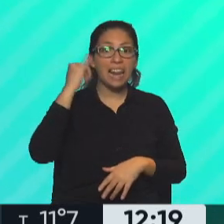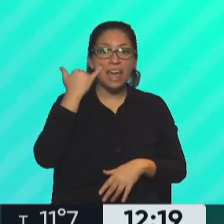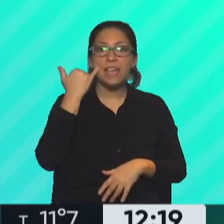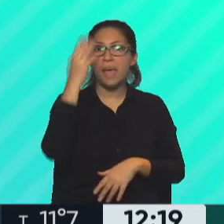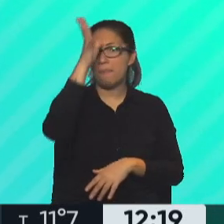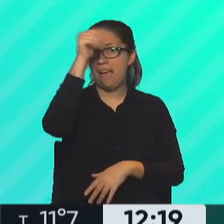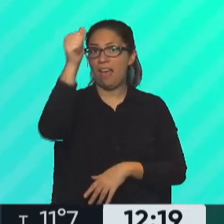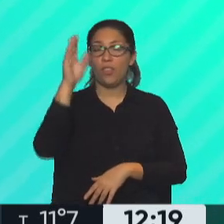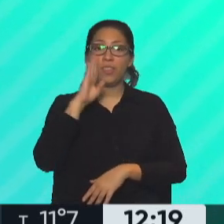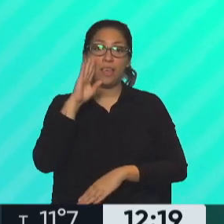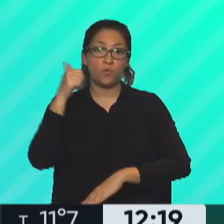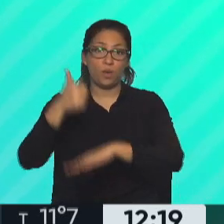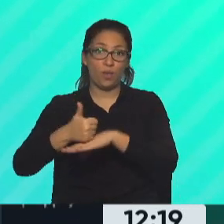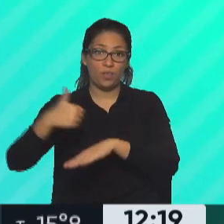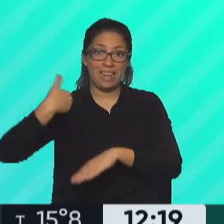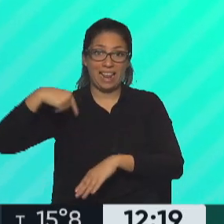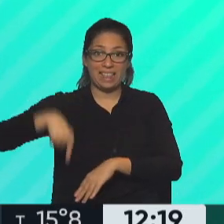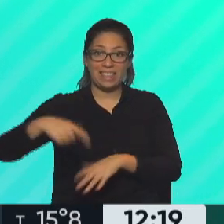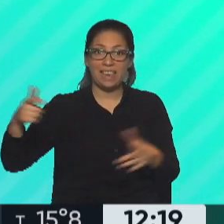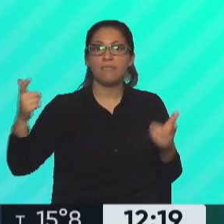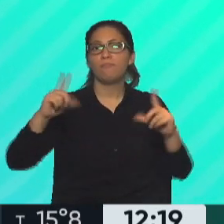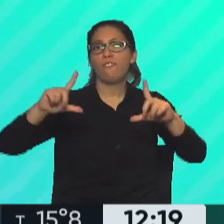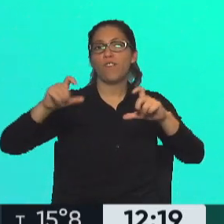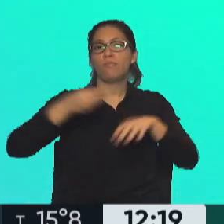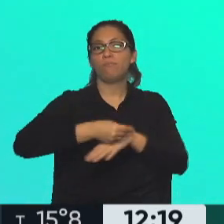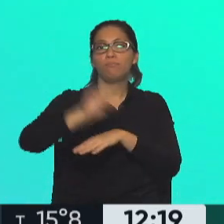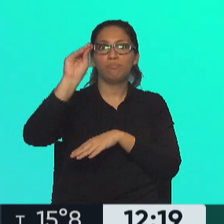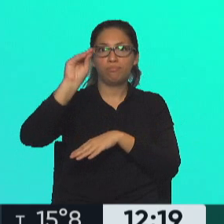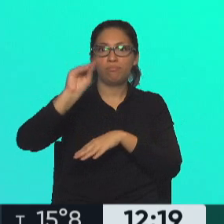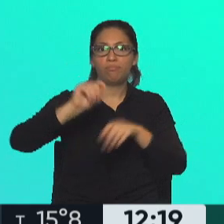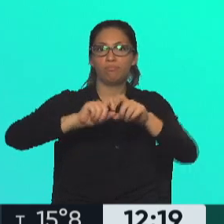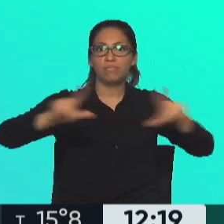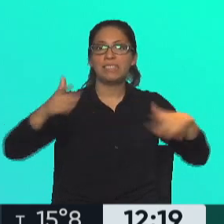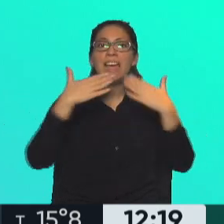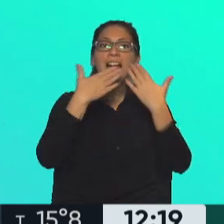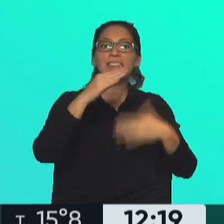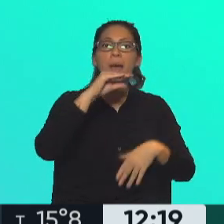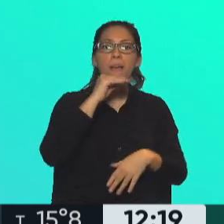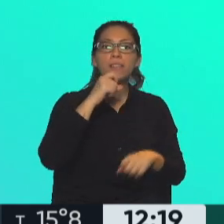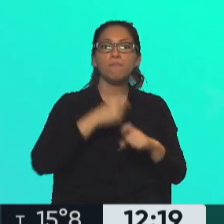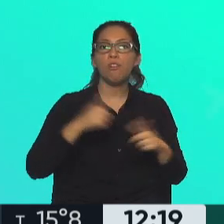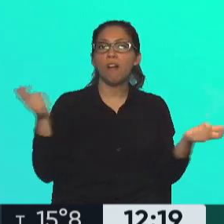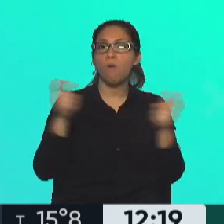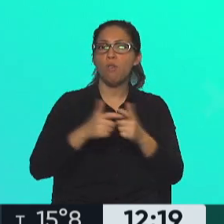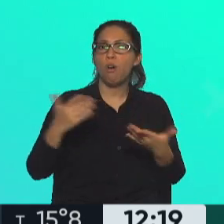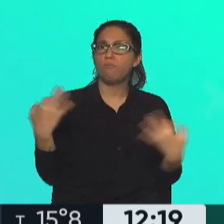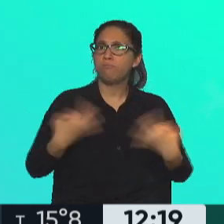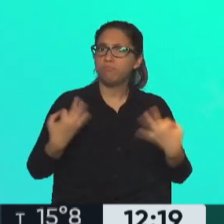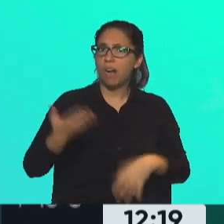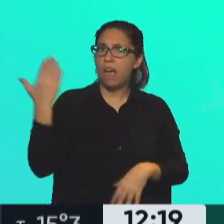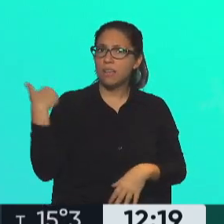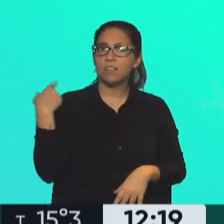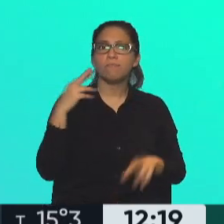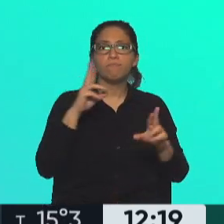eeuu en la república argentina y la publicación del diplomático gracias a sergio massa por la productiva reunión de ayer esperamos seguir